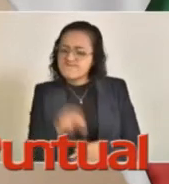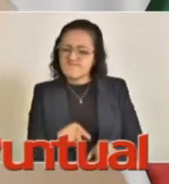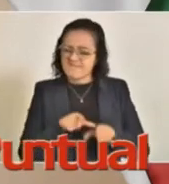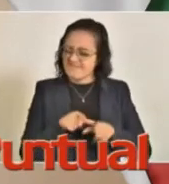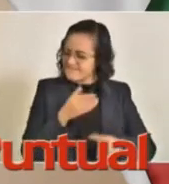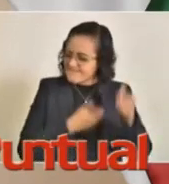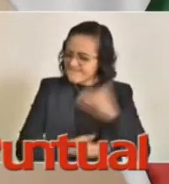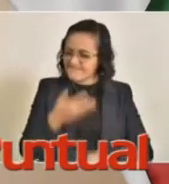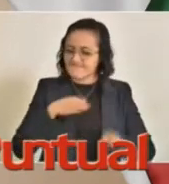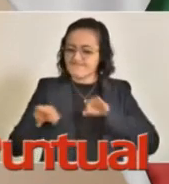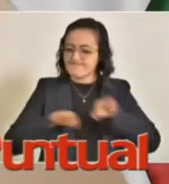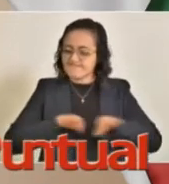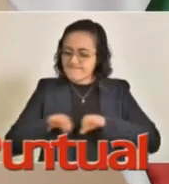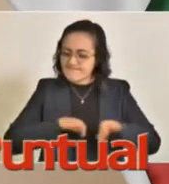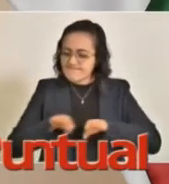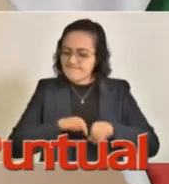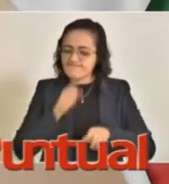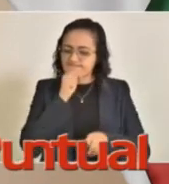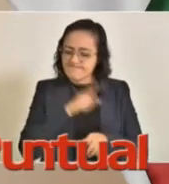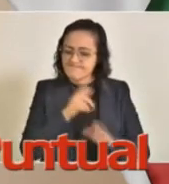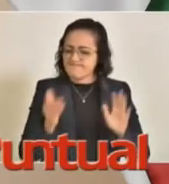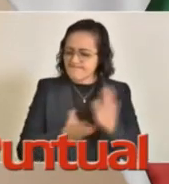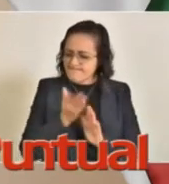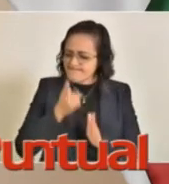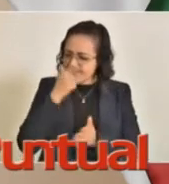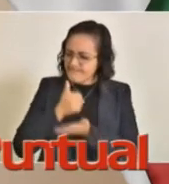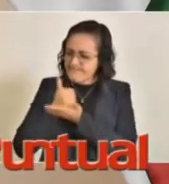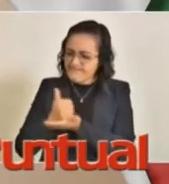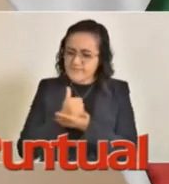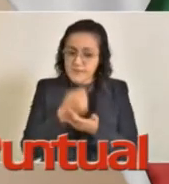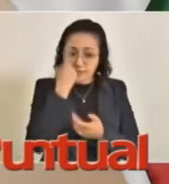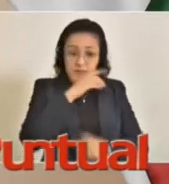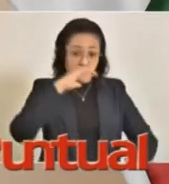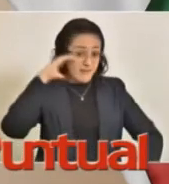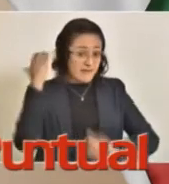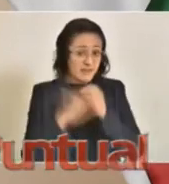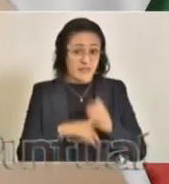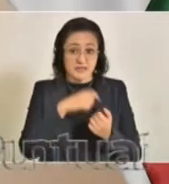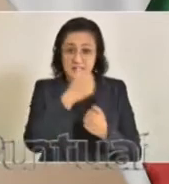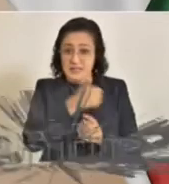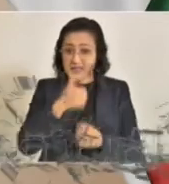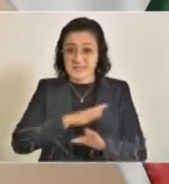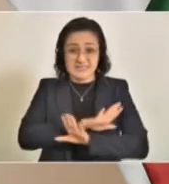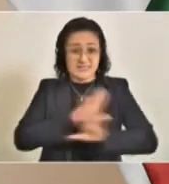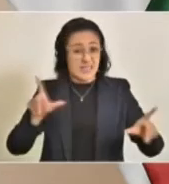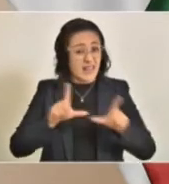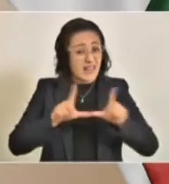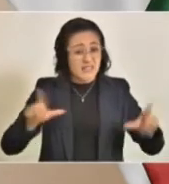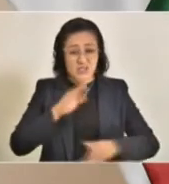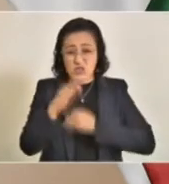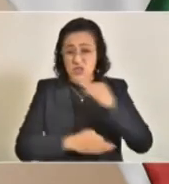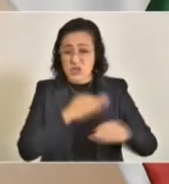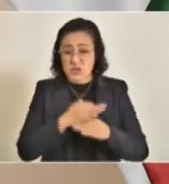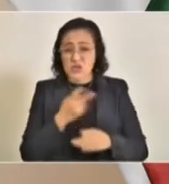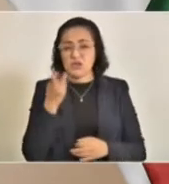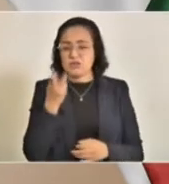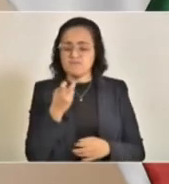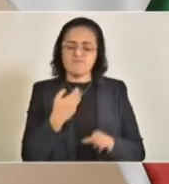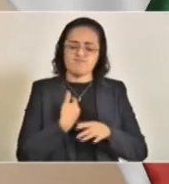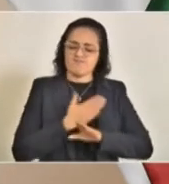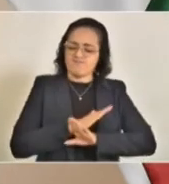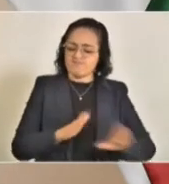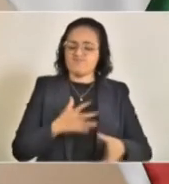las acciones de reconstrucción, sino hasta que se concluyan cada una de las obras que fueron